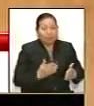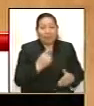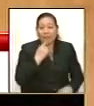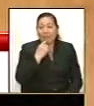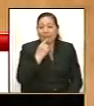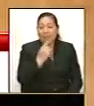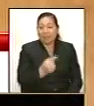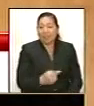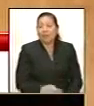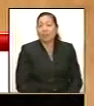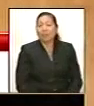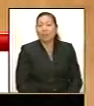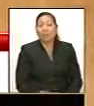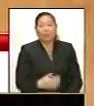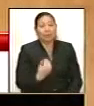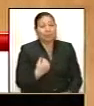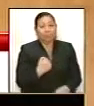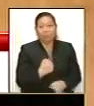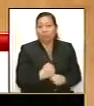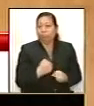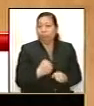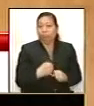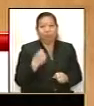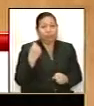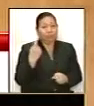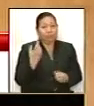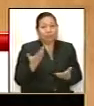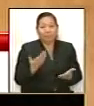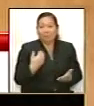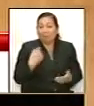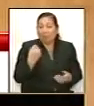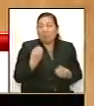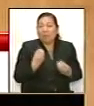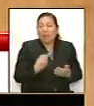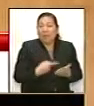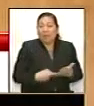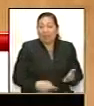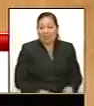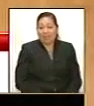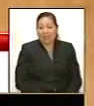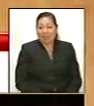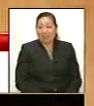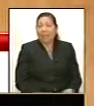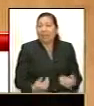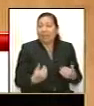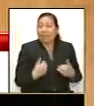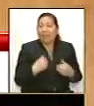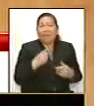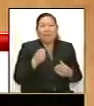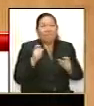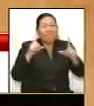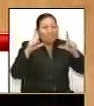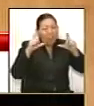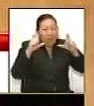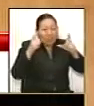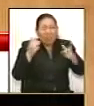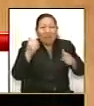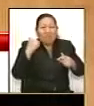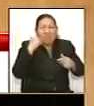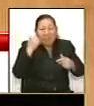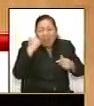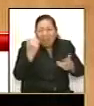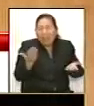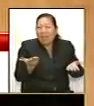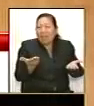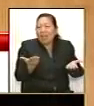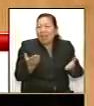denuncia. Nos ha costado entender y aún no comprendemos por qué, por ejemplo, por qué el tema de pornografía no consentida, que está